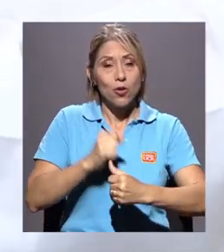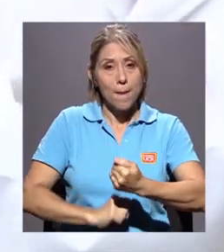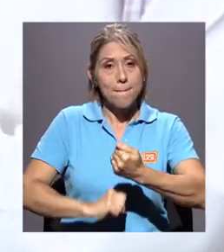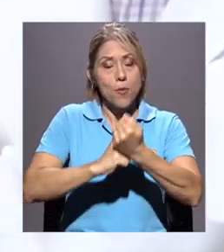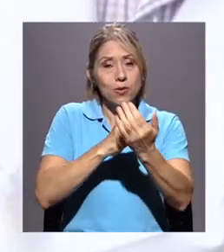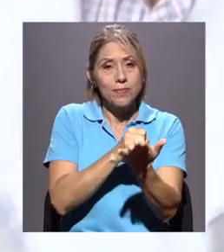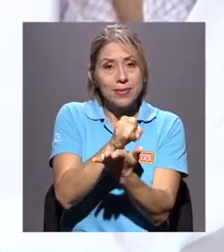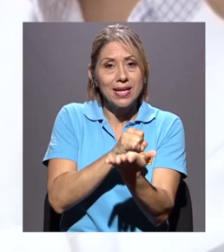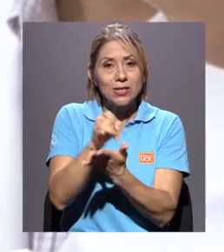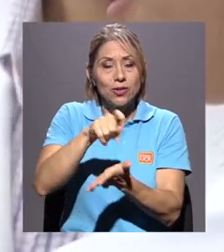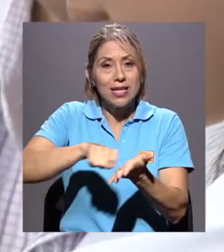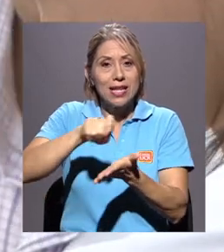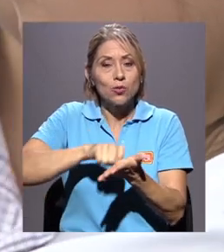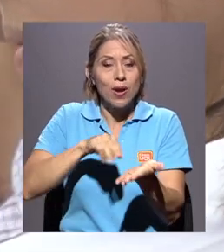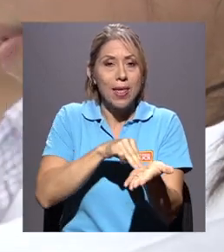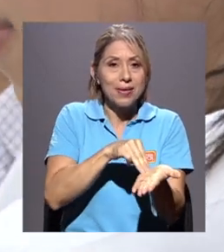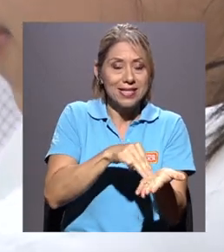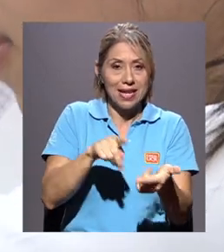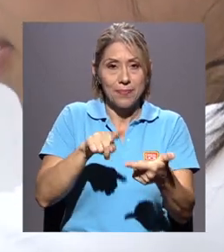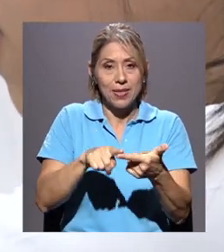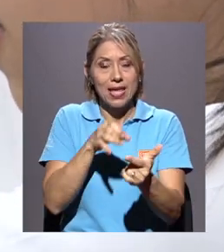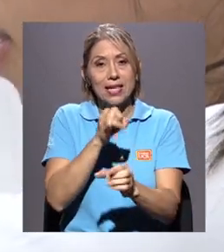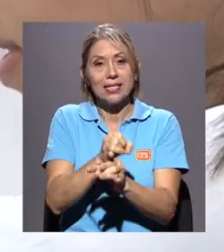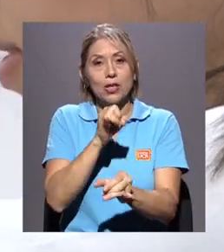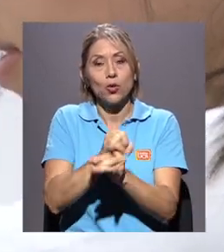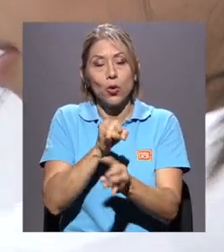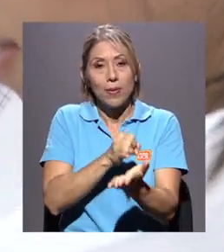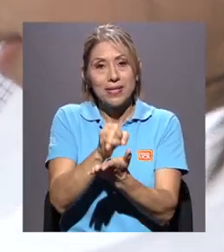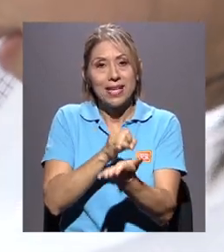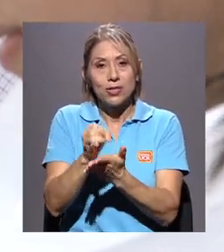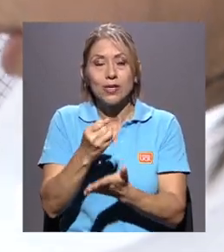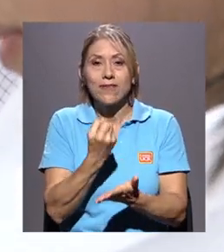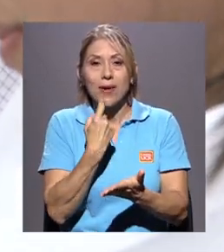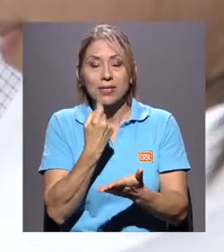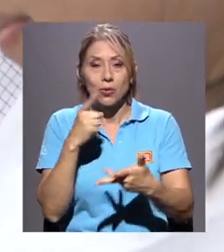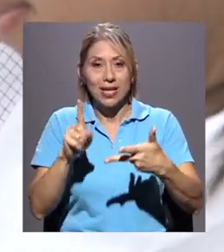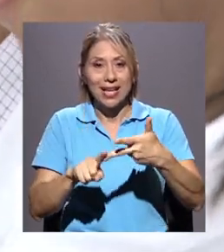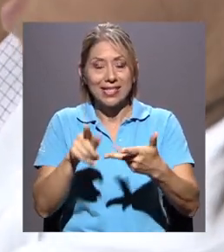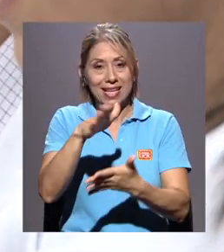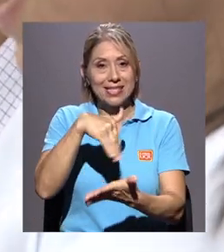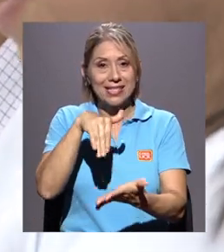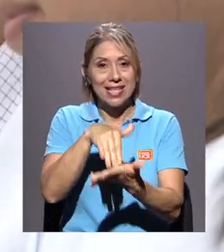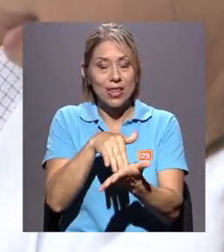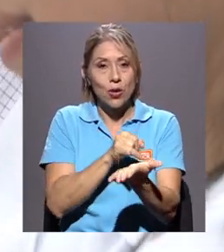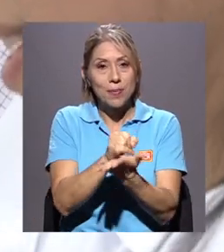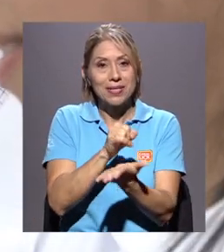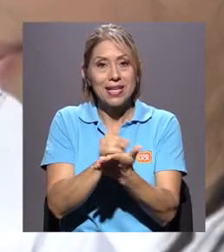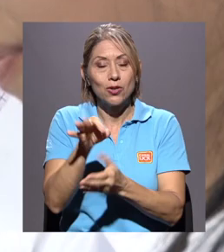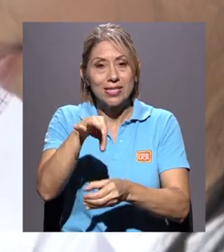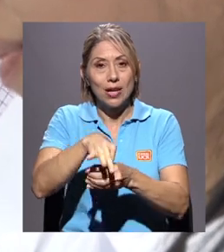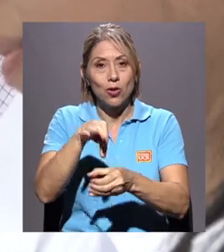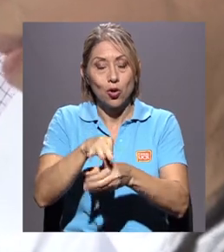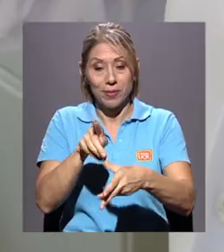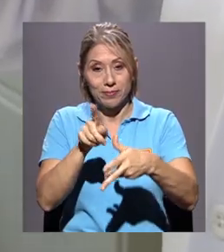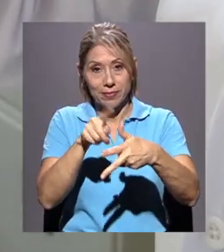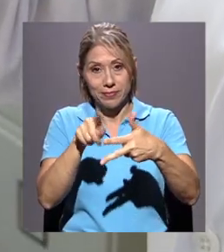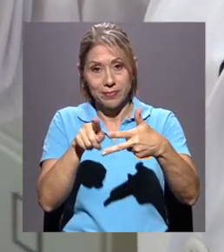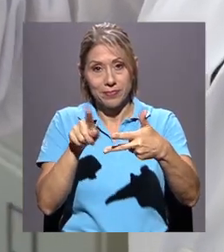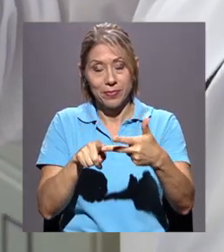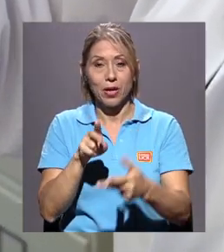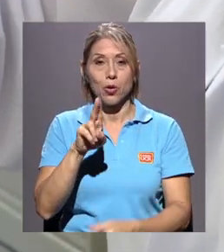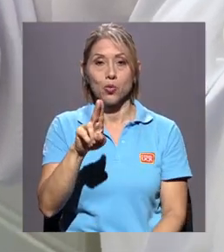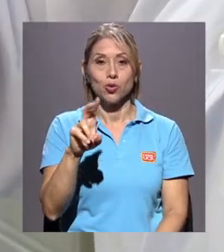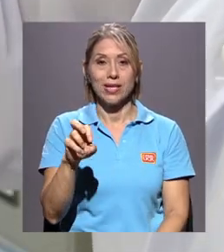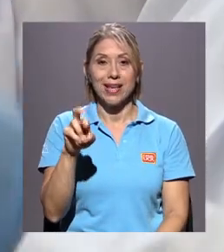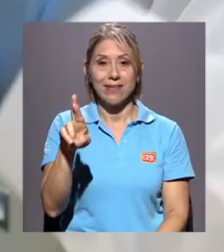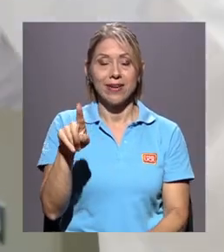Escuela de Medicina, el Instituto de Investigaciones Farmacéuticas y el Centro de Investigaciones Agronómicas, todos de la UCR. Además,